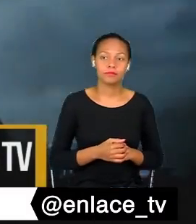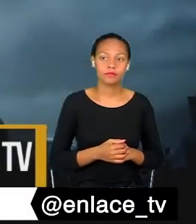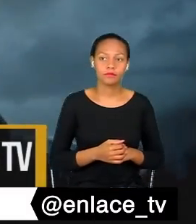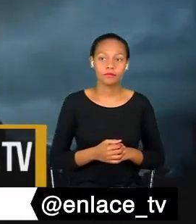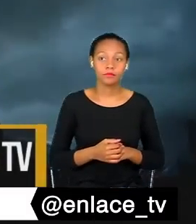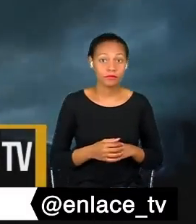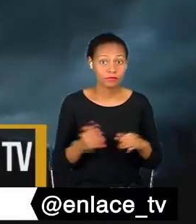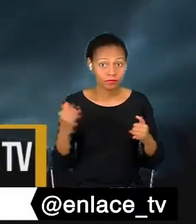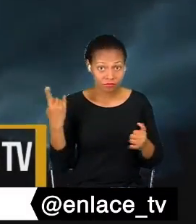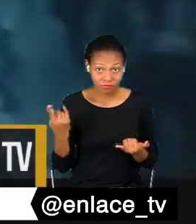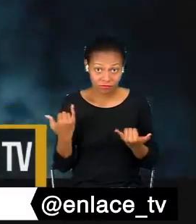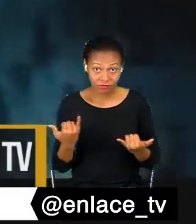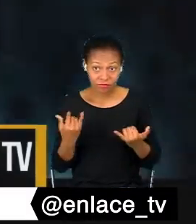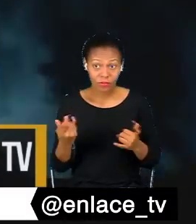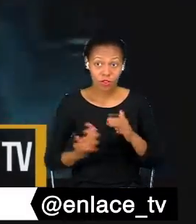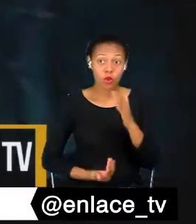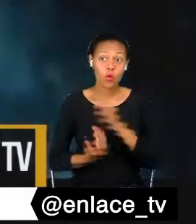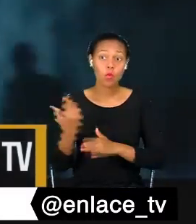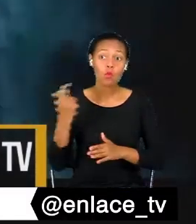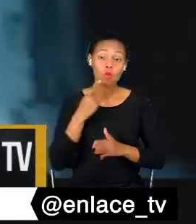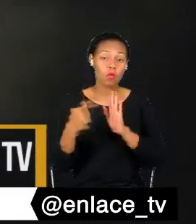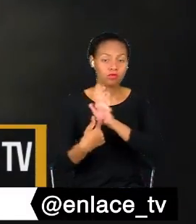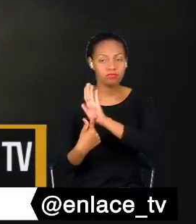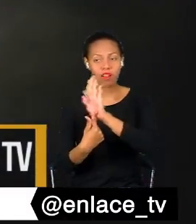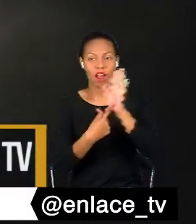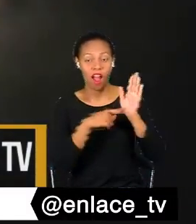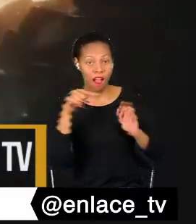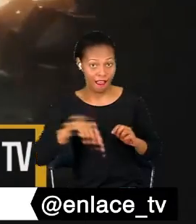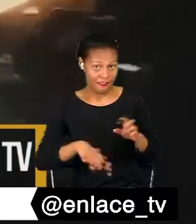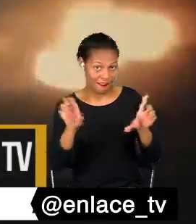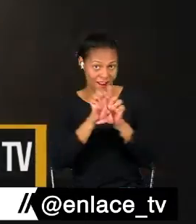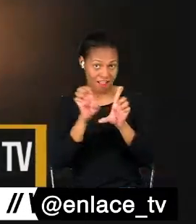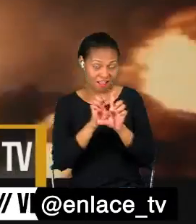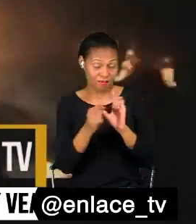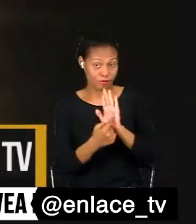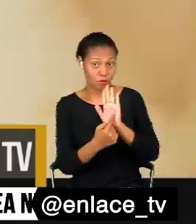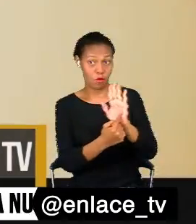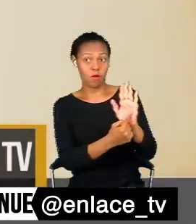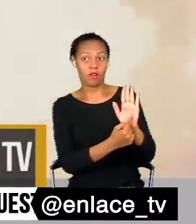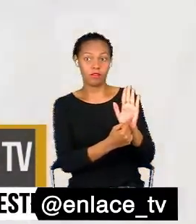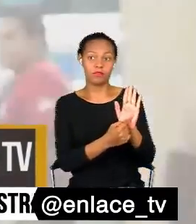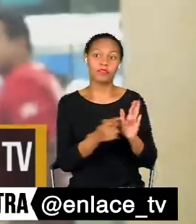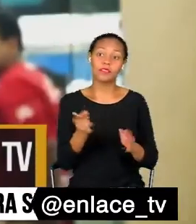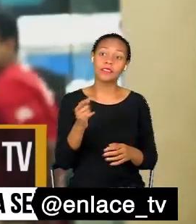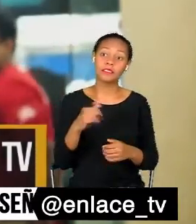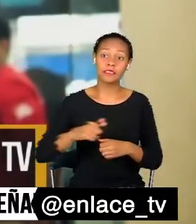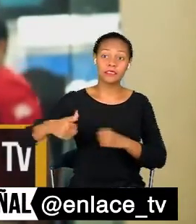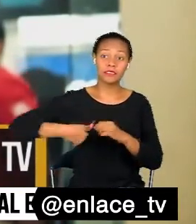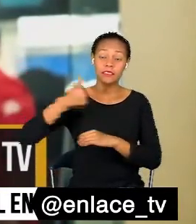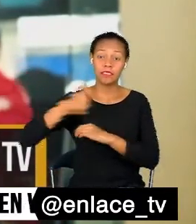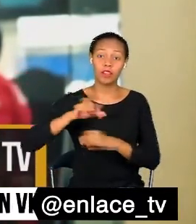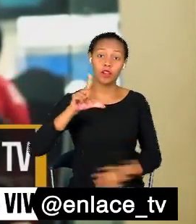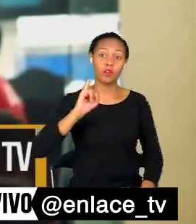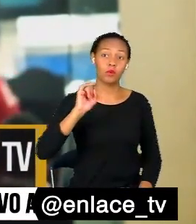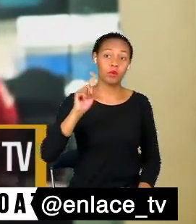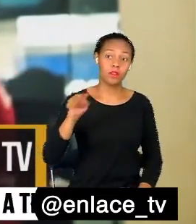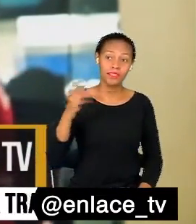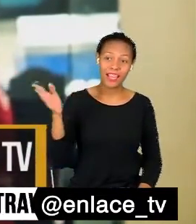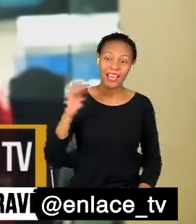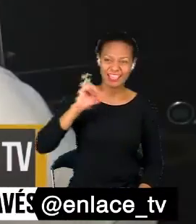de entretenimiento y que llega a la parrilla de programación de Enlace Televisión, producido por Luis Felipe Delgado y presentado por Jessica